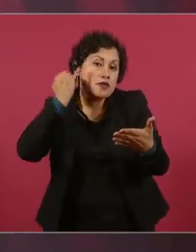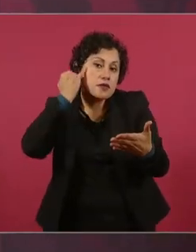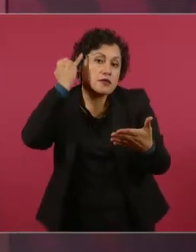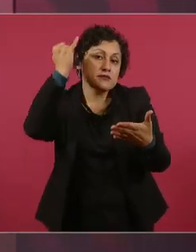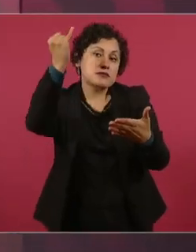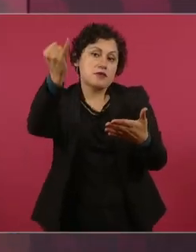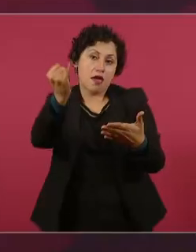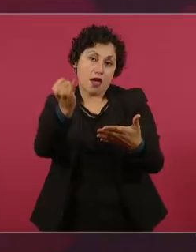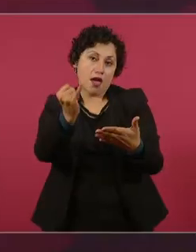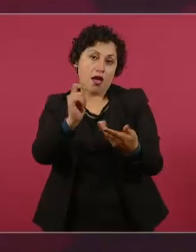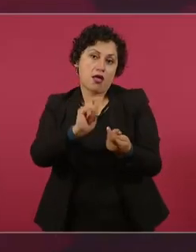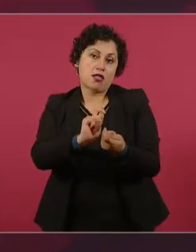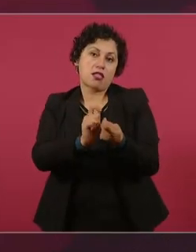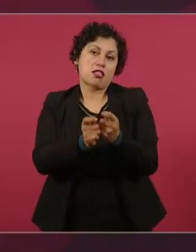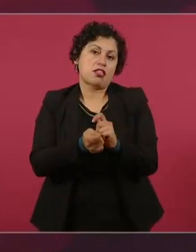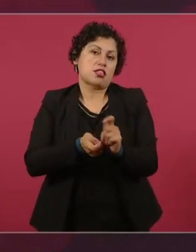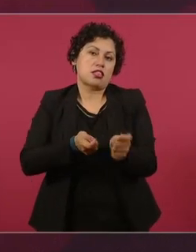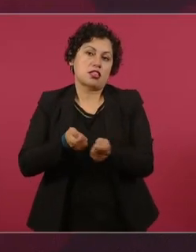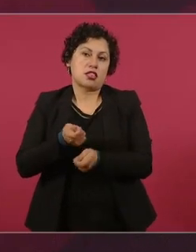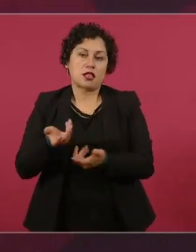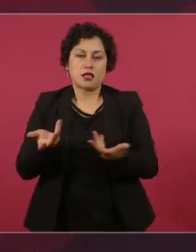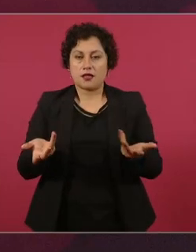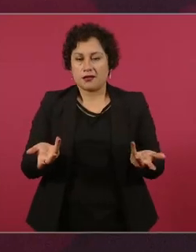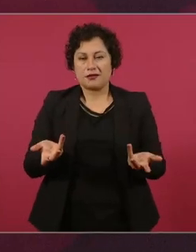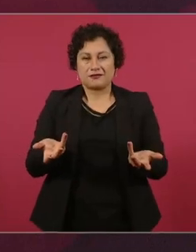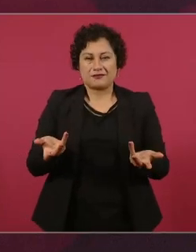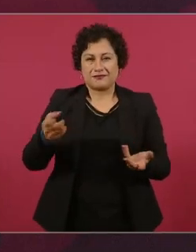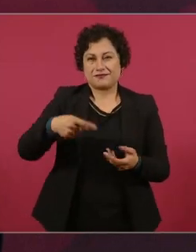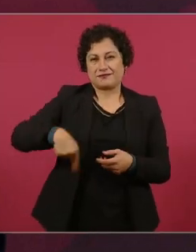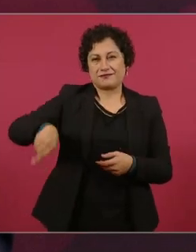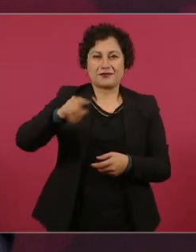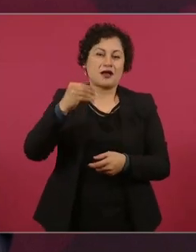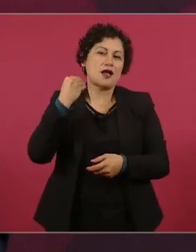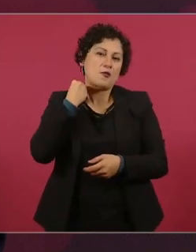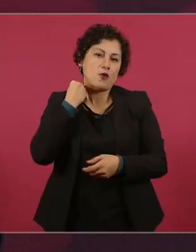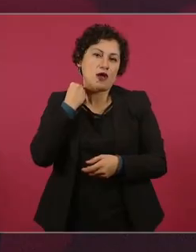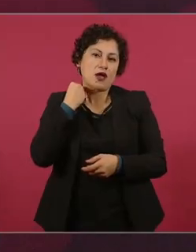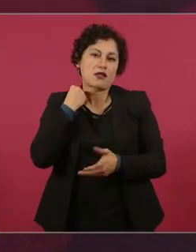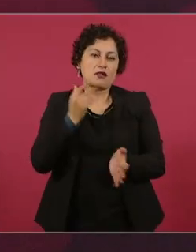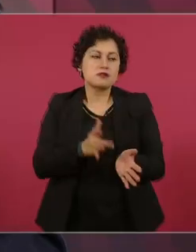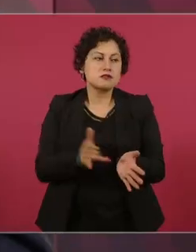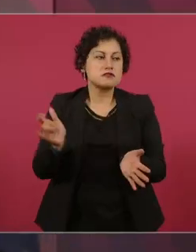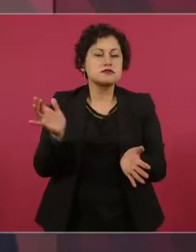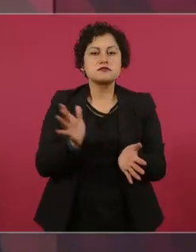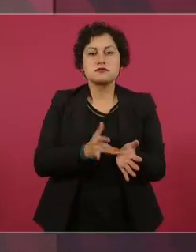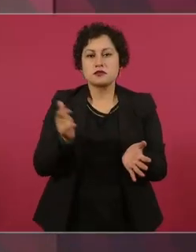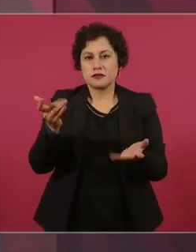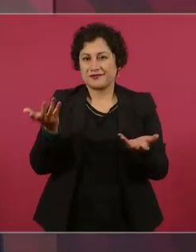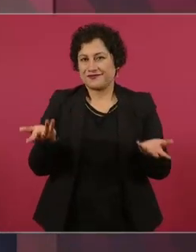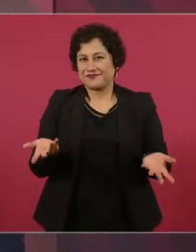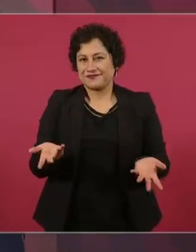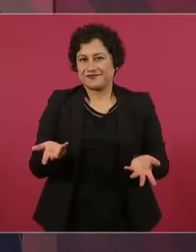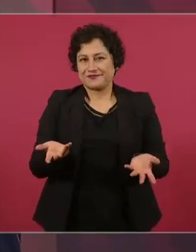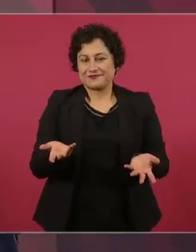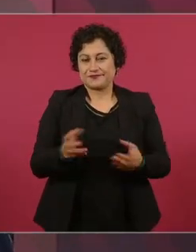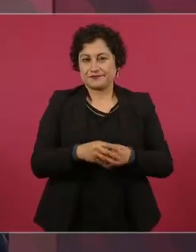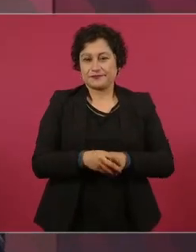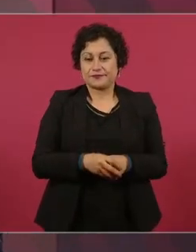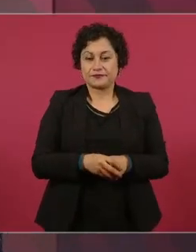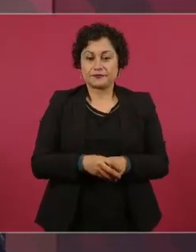como abogados guisacheros, todo esto de que